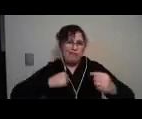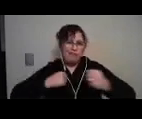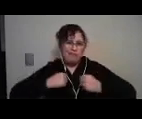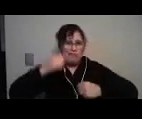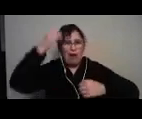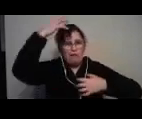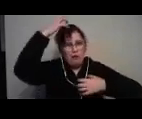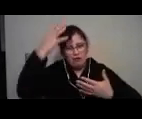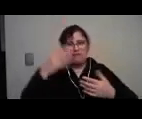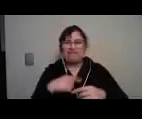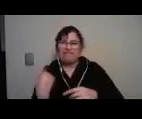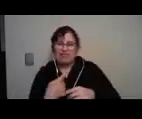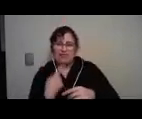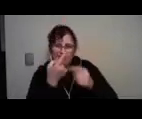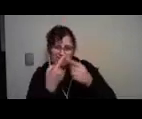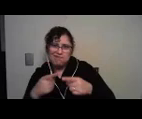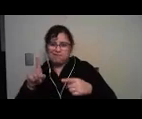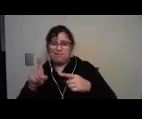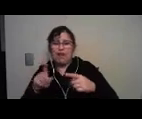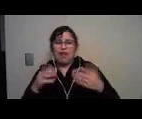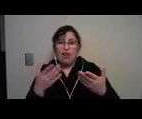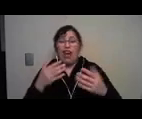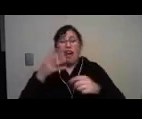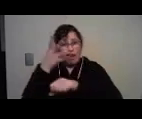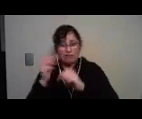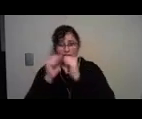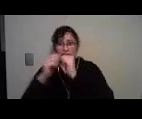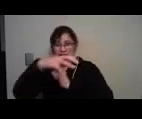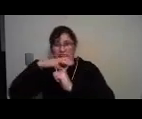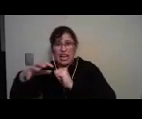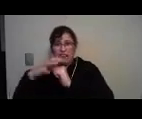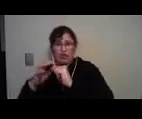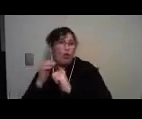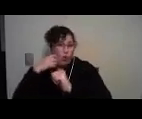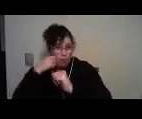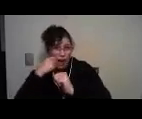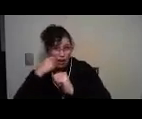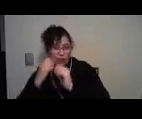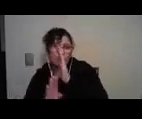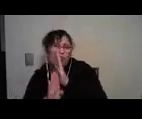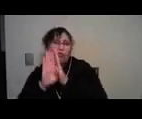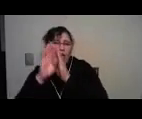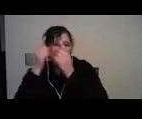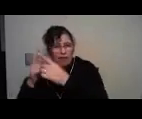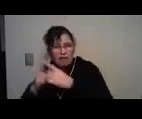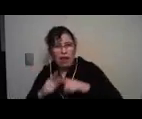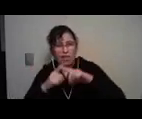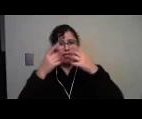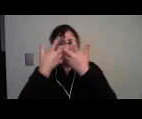y diferenciación de determinadas regiones cerebrales para el desarrollo de ciertas funciones.